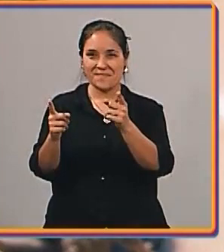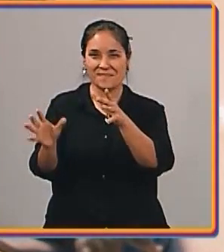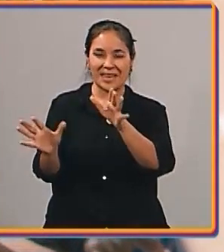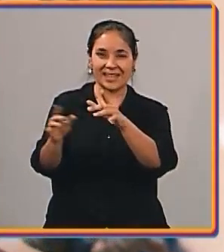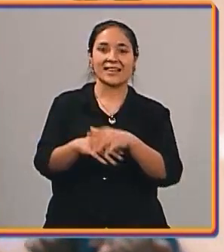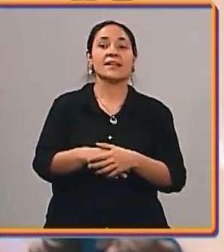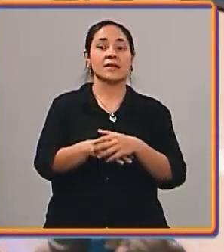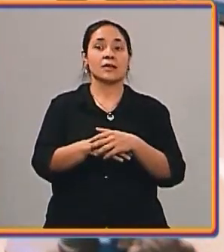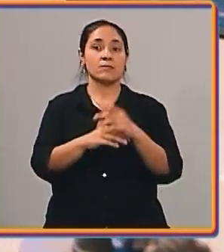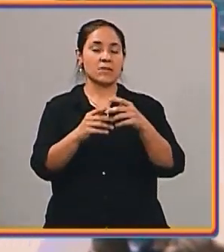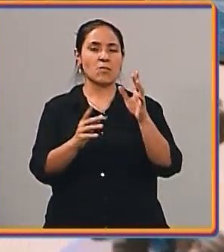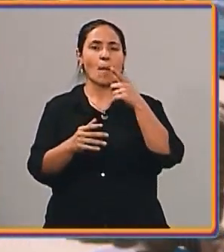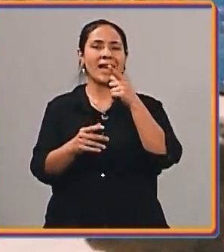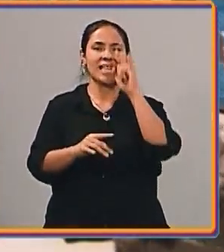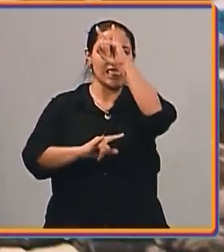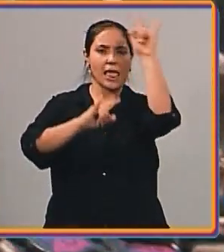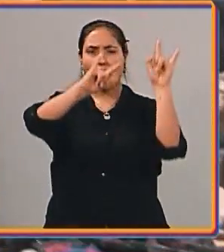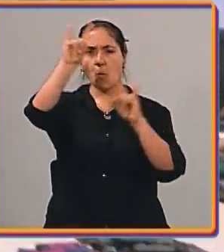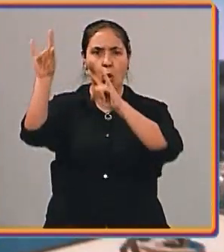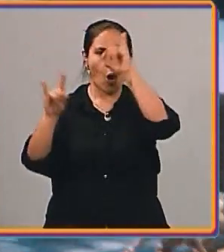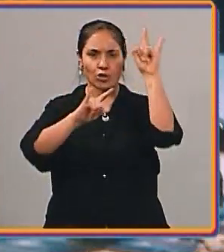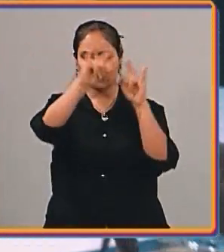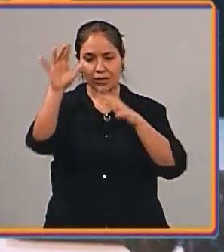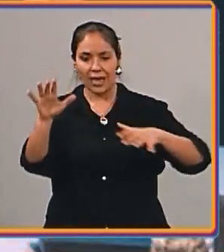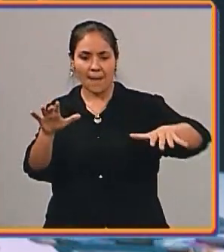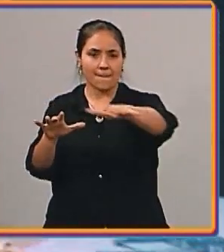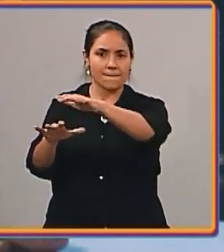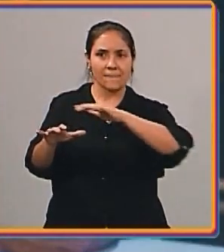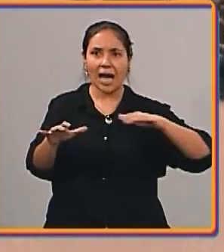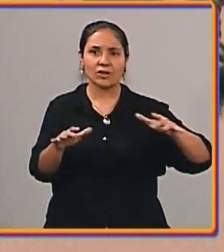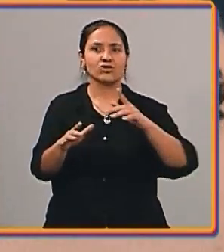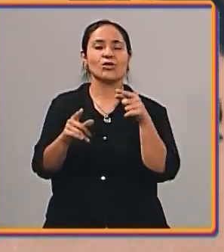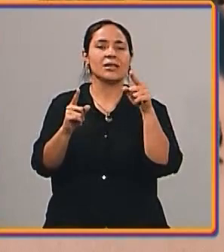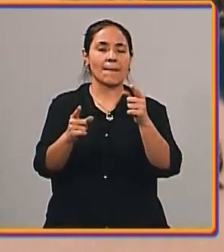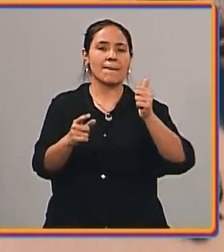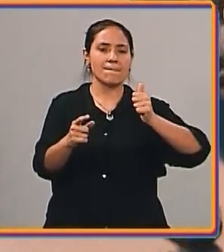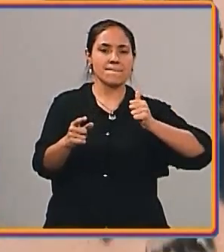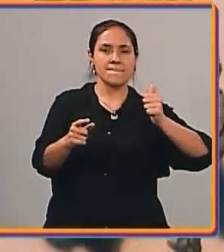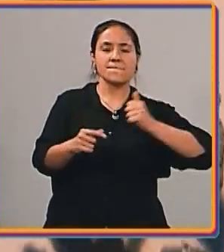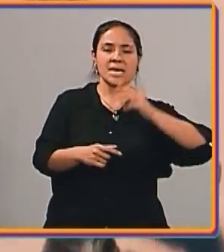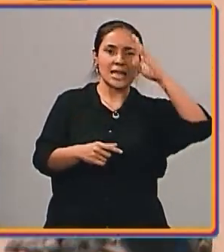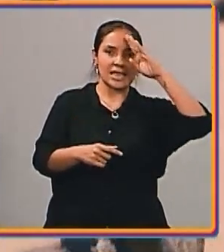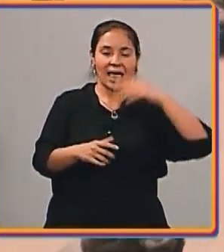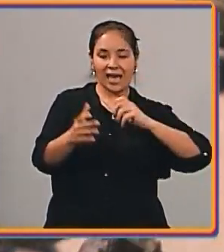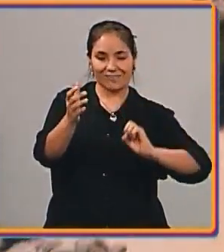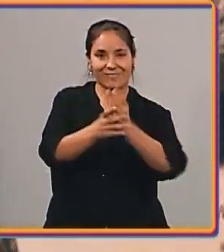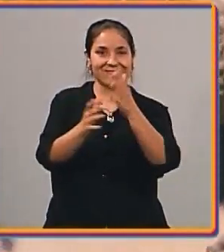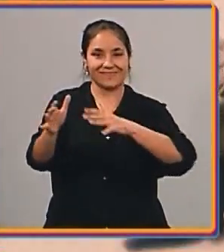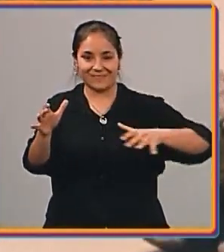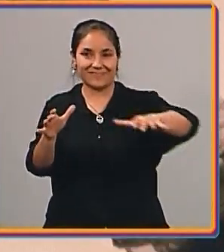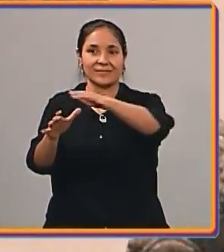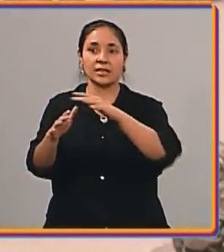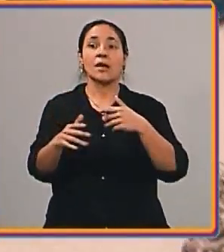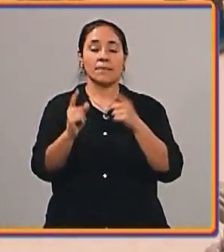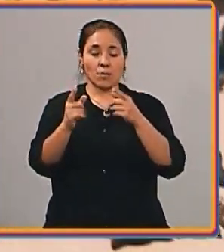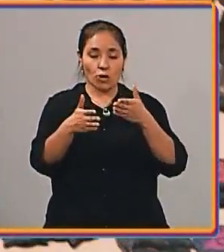El juego nos presenta una invasión de demonios que busca desatar el infierno en una instalación militar en Marte, y un grupo de marines deberá ir